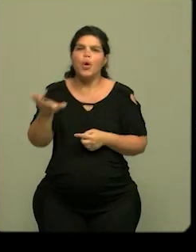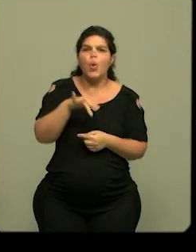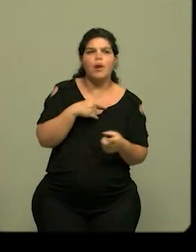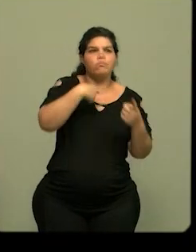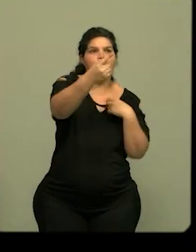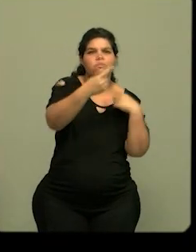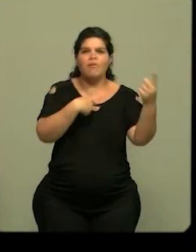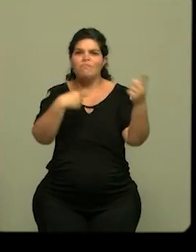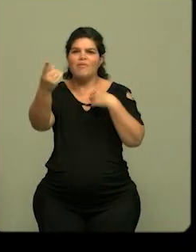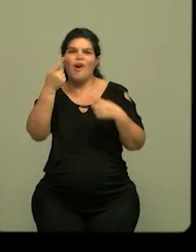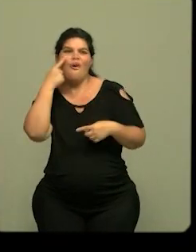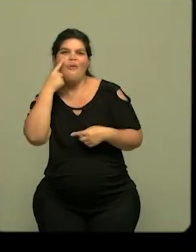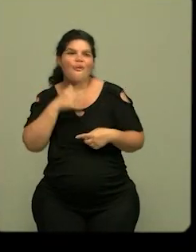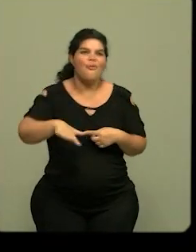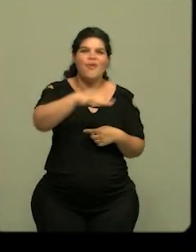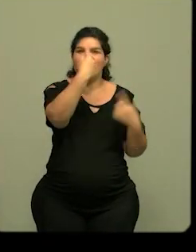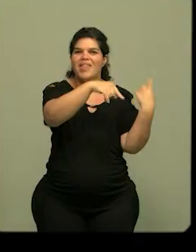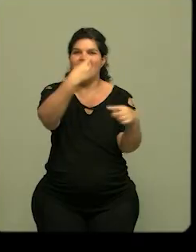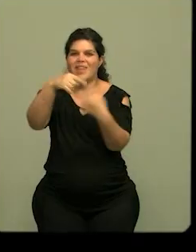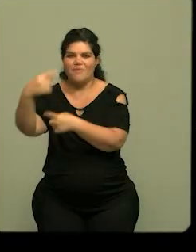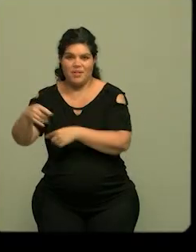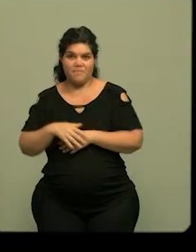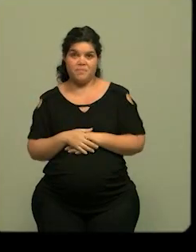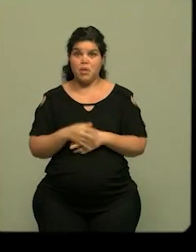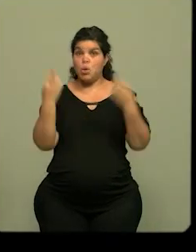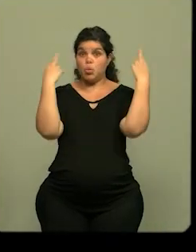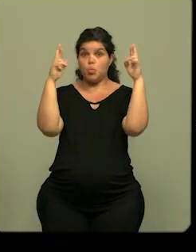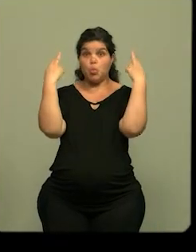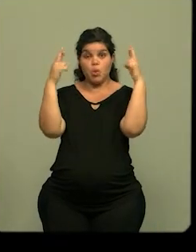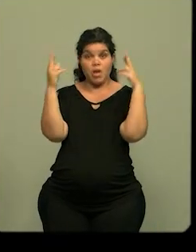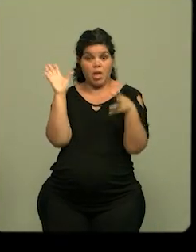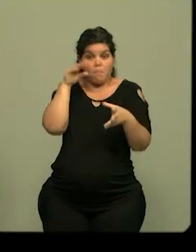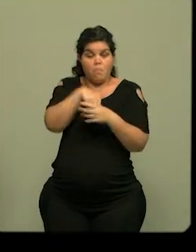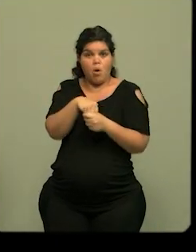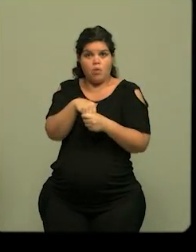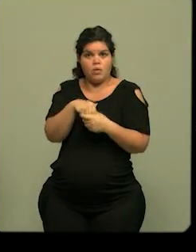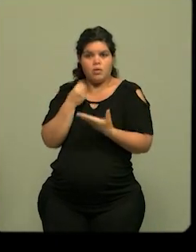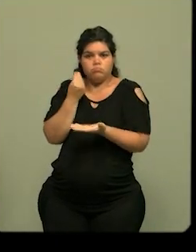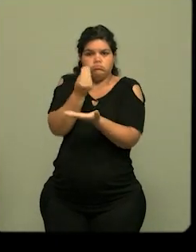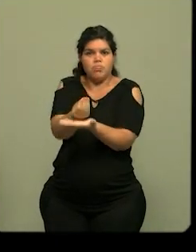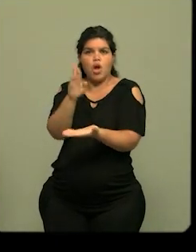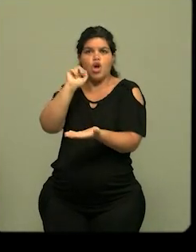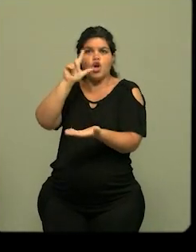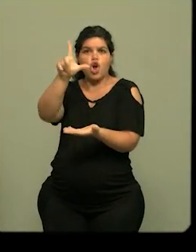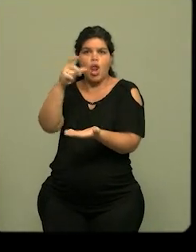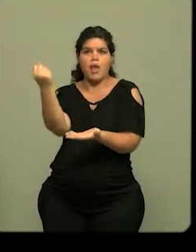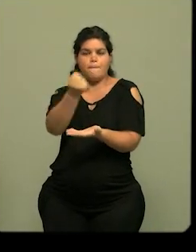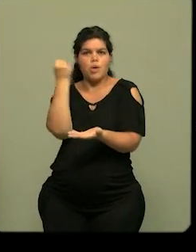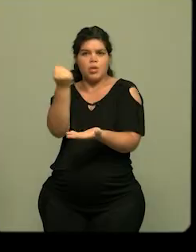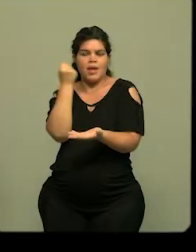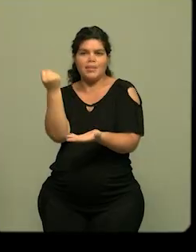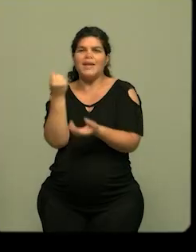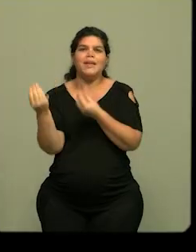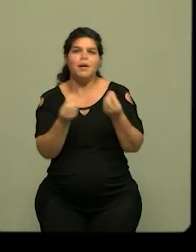sector turístico hay personas que trabajan en esta cadena, ¿no? Que han tomado un rol fundamental. Por eso también hay que mirar el turismo